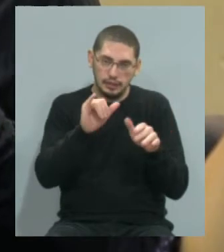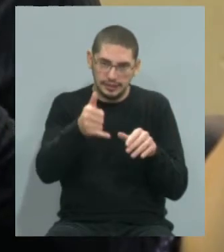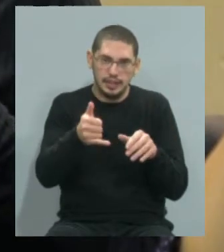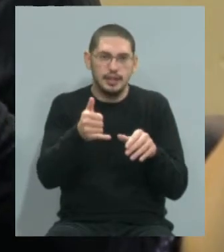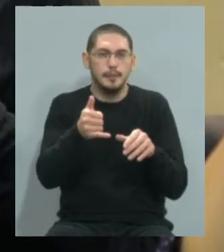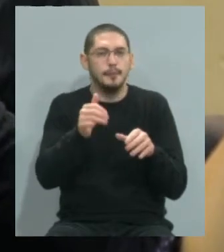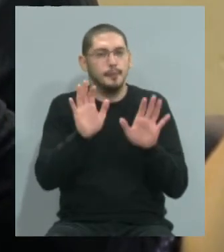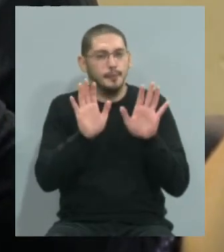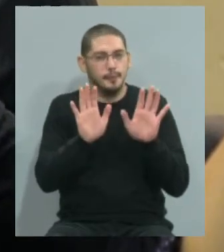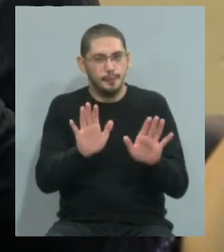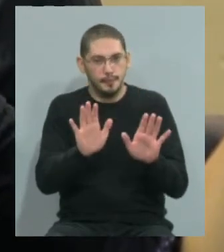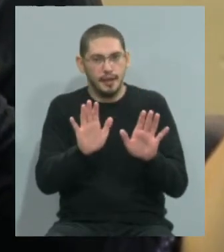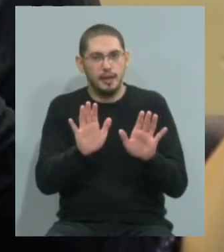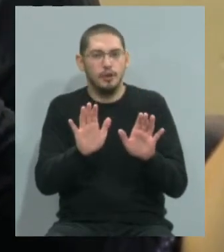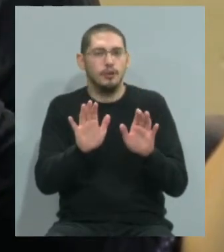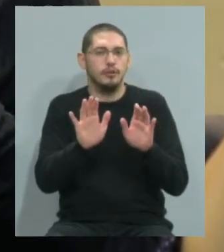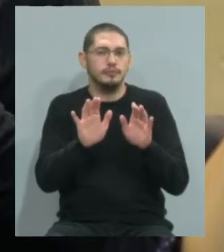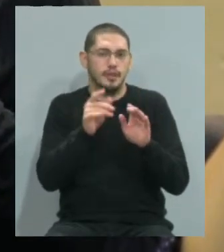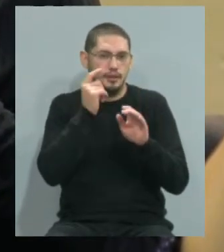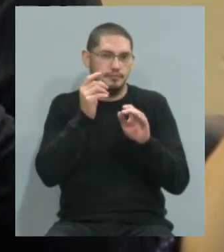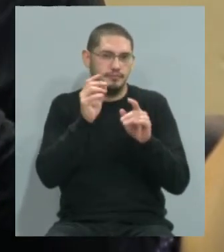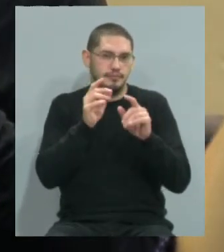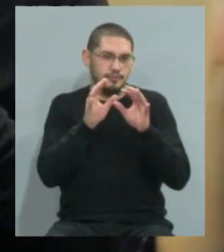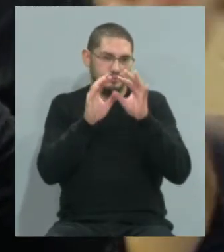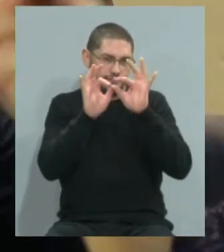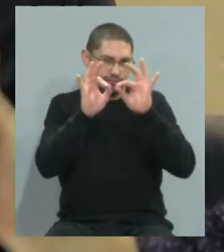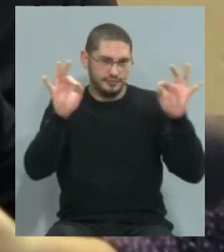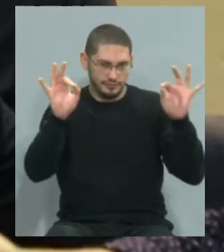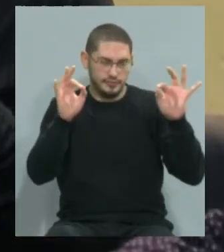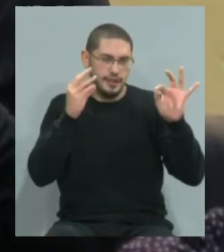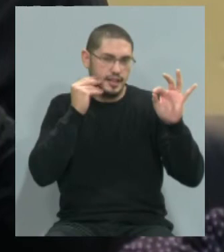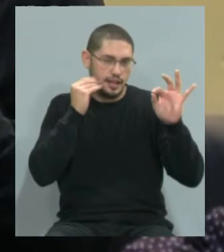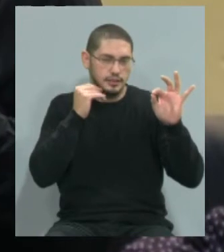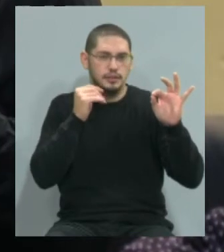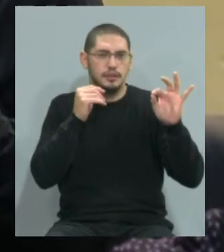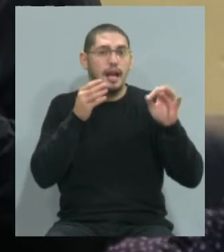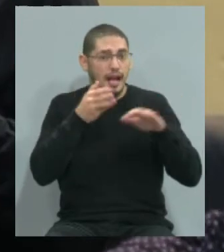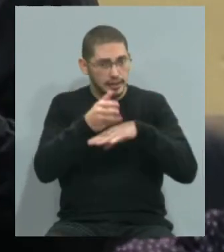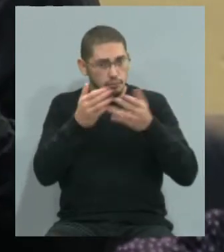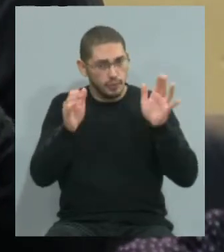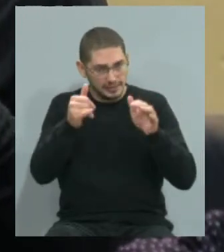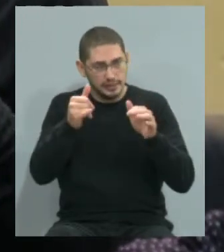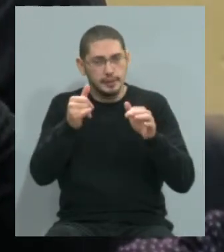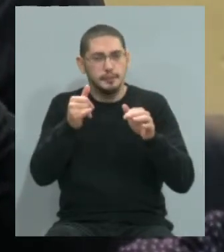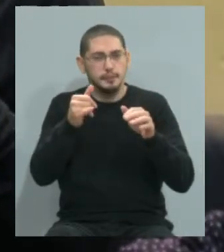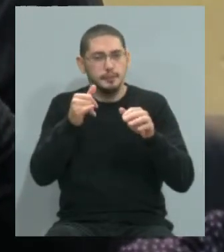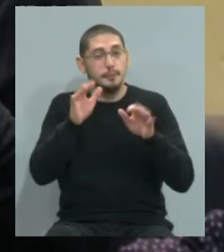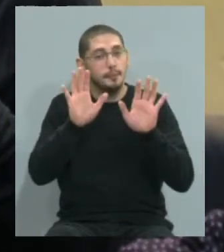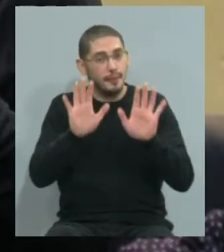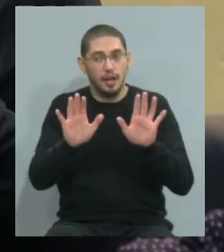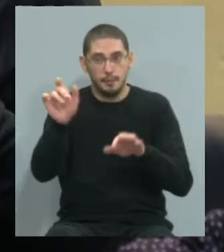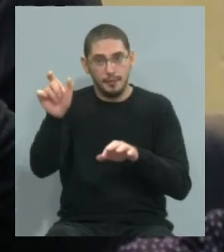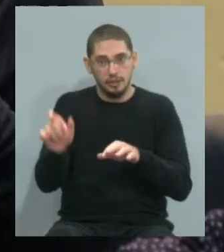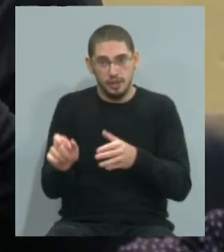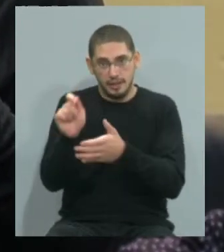que se llama Article Processing Charges, o sea, APC. Significa que ahora son de acceso público inmediatamente, pero el autor,